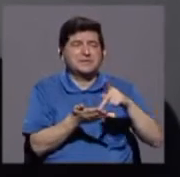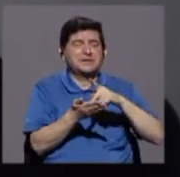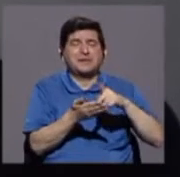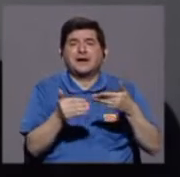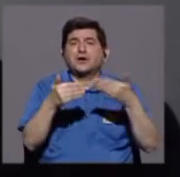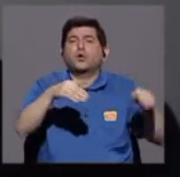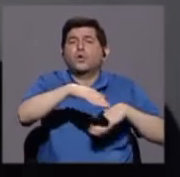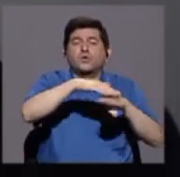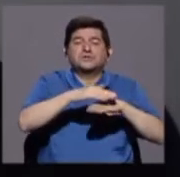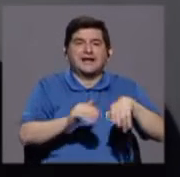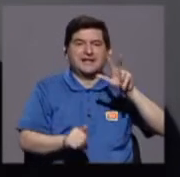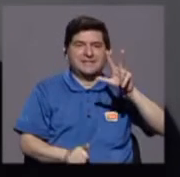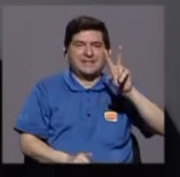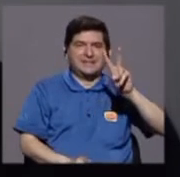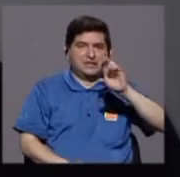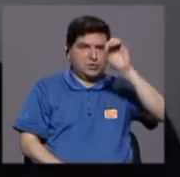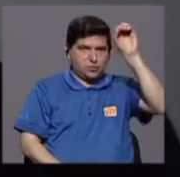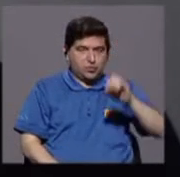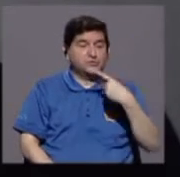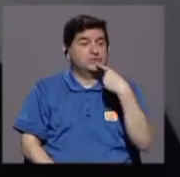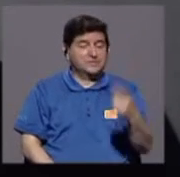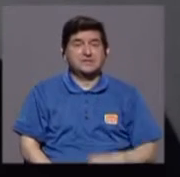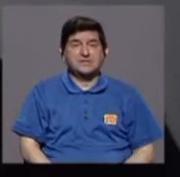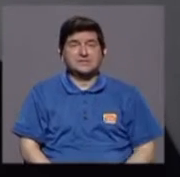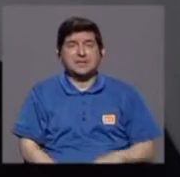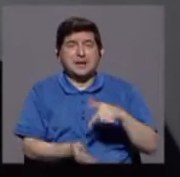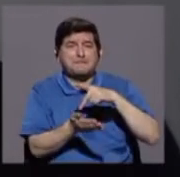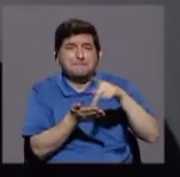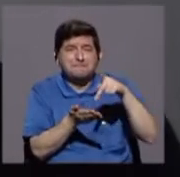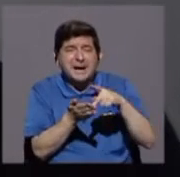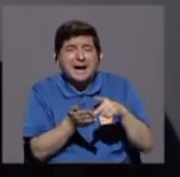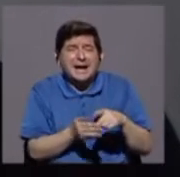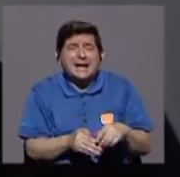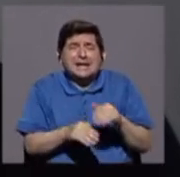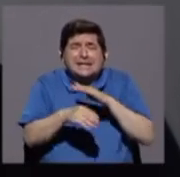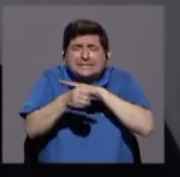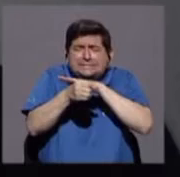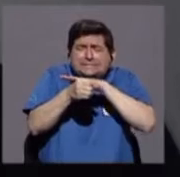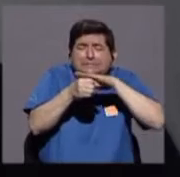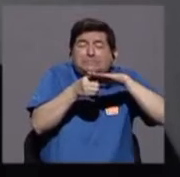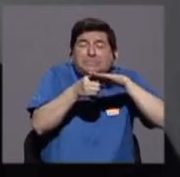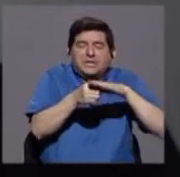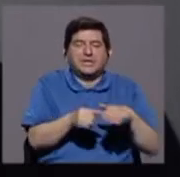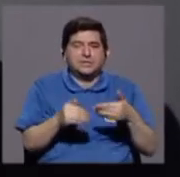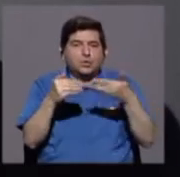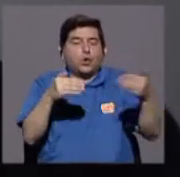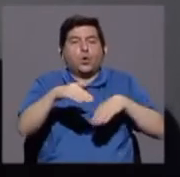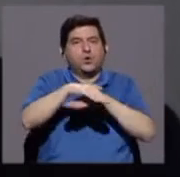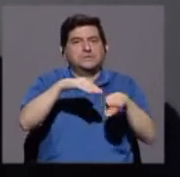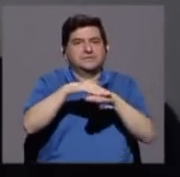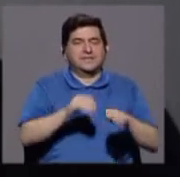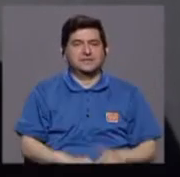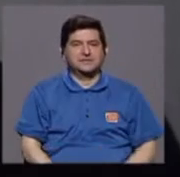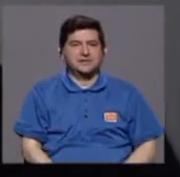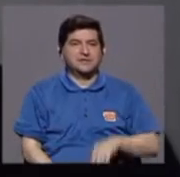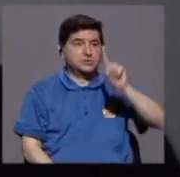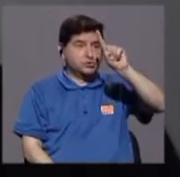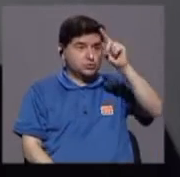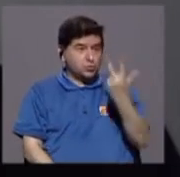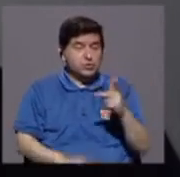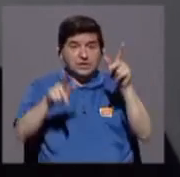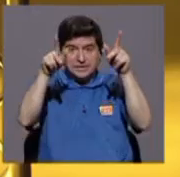un 32% dicen que les alcanza apenas para lo básico. O sea, lo que nos deja es como una tercera parte